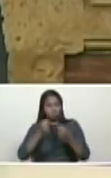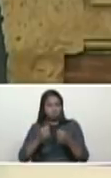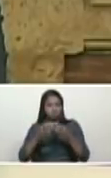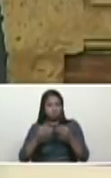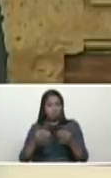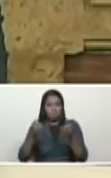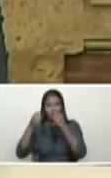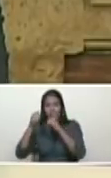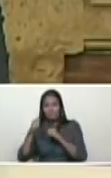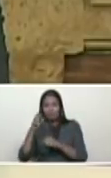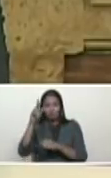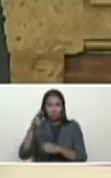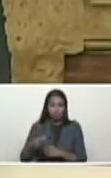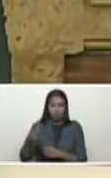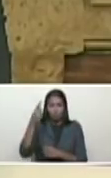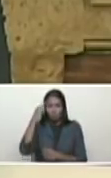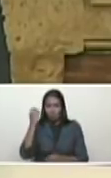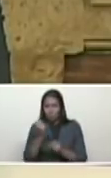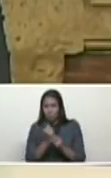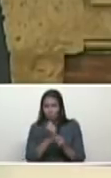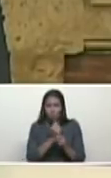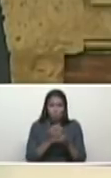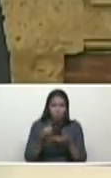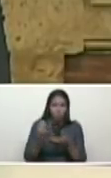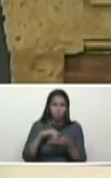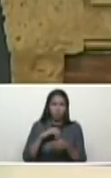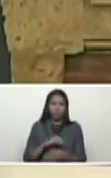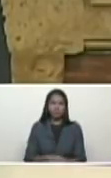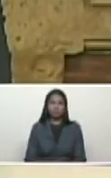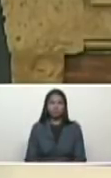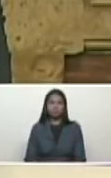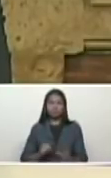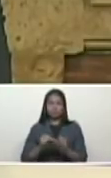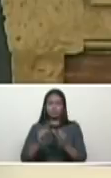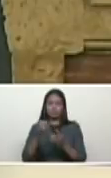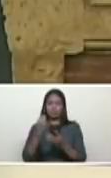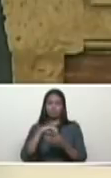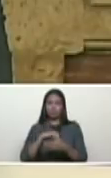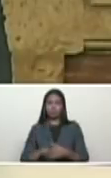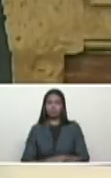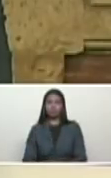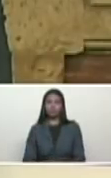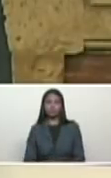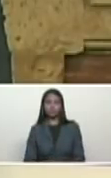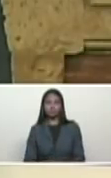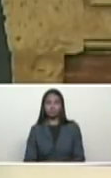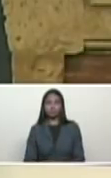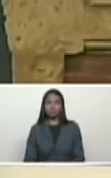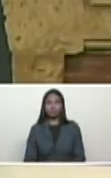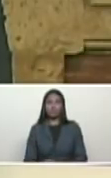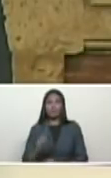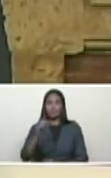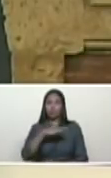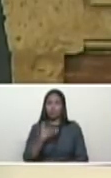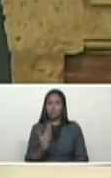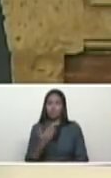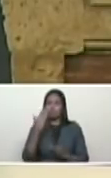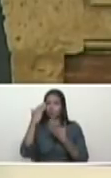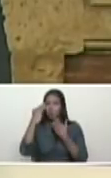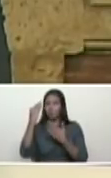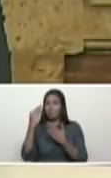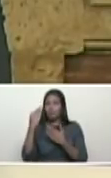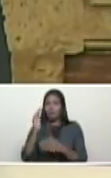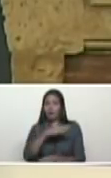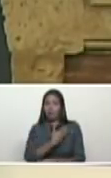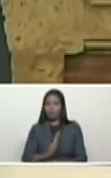ejercicio diario de su opción permanente también quiero saludar a la